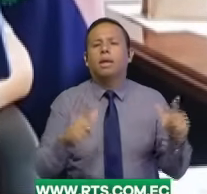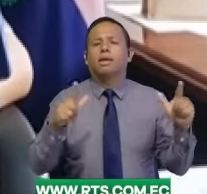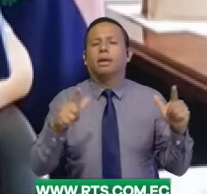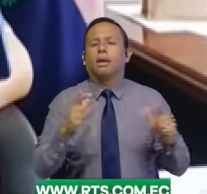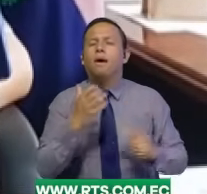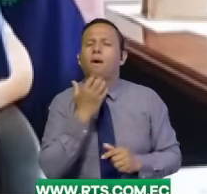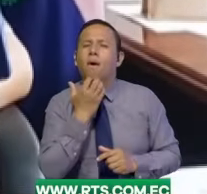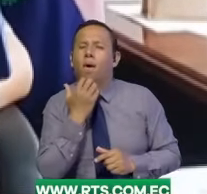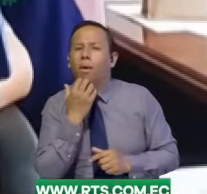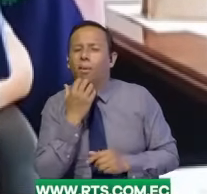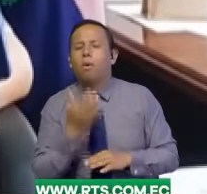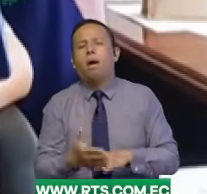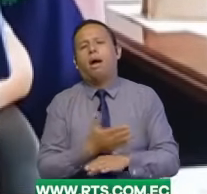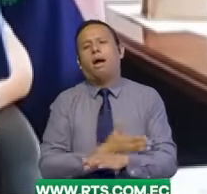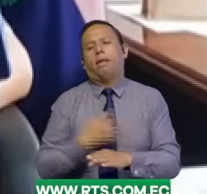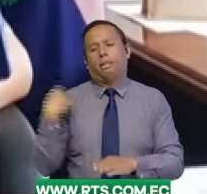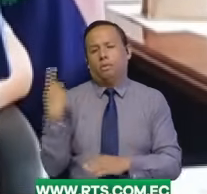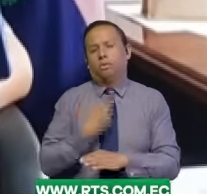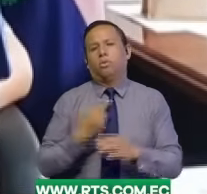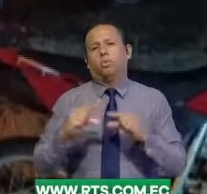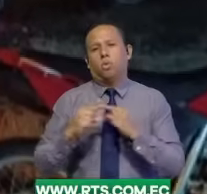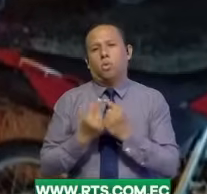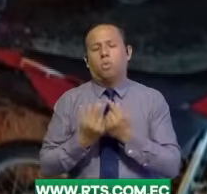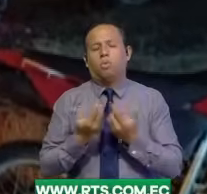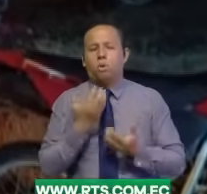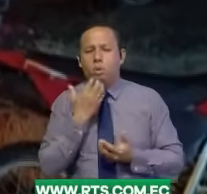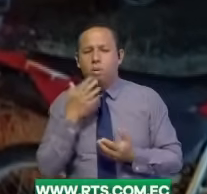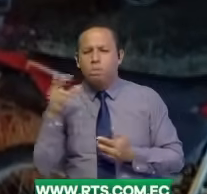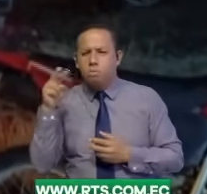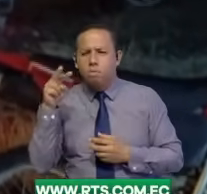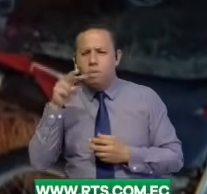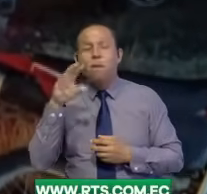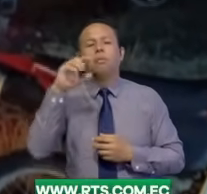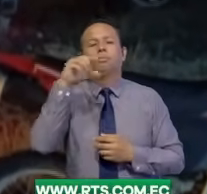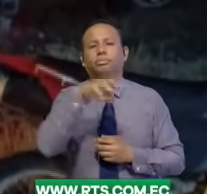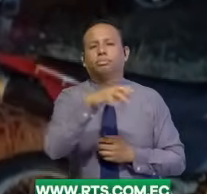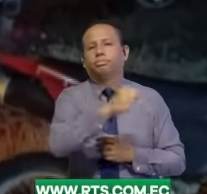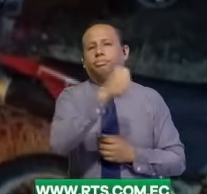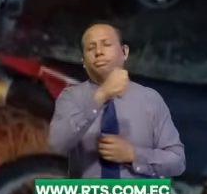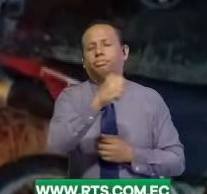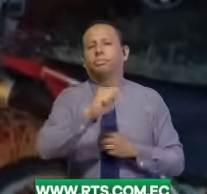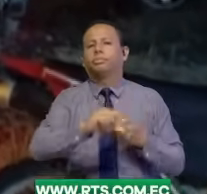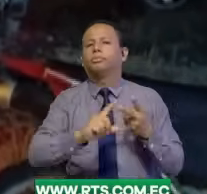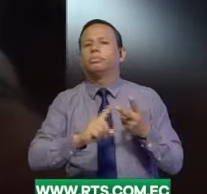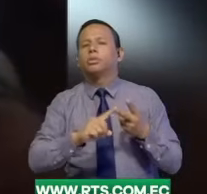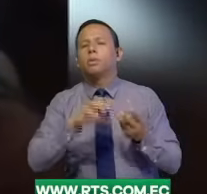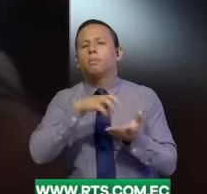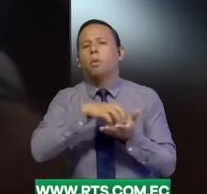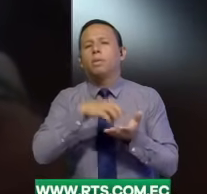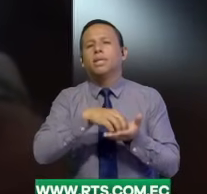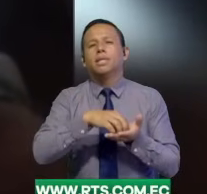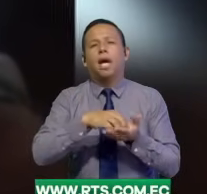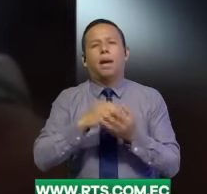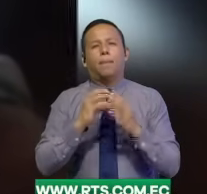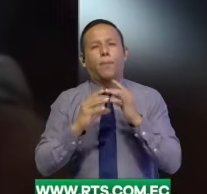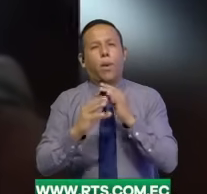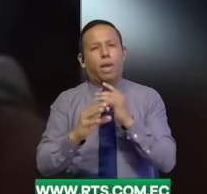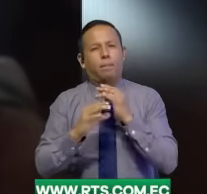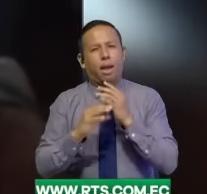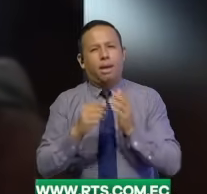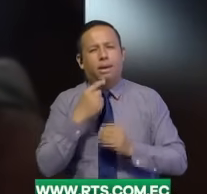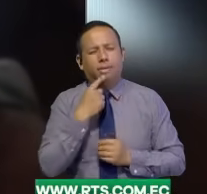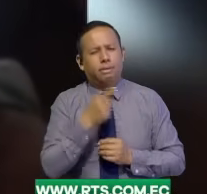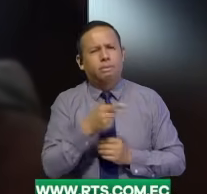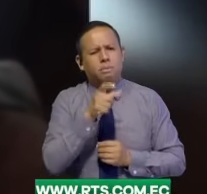que uno lo ubique en el vehículo. En otro caso de relevancia en la provincia de Bolívar, los uniformados detuvieron a un